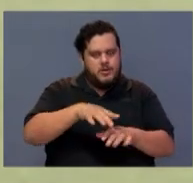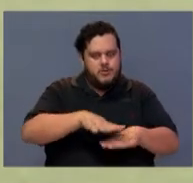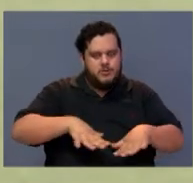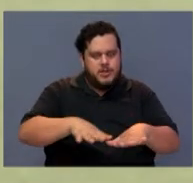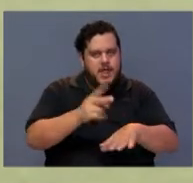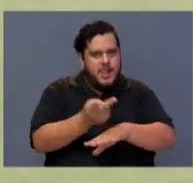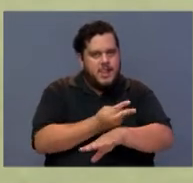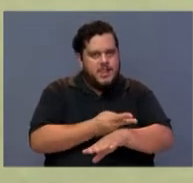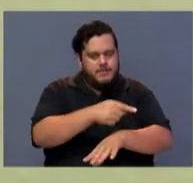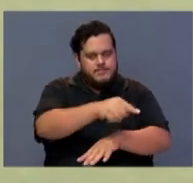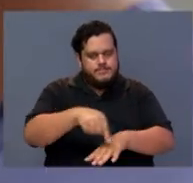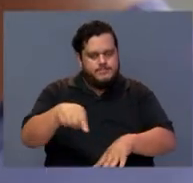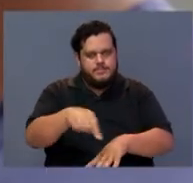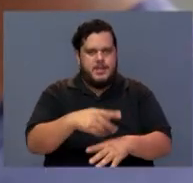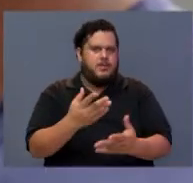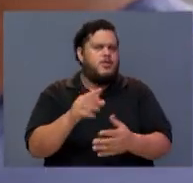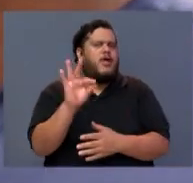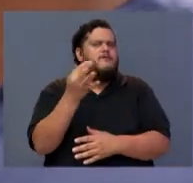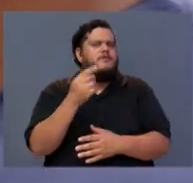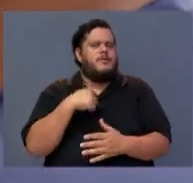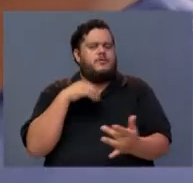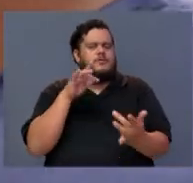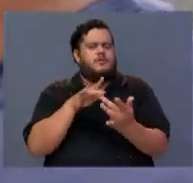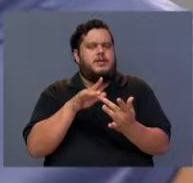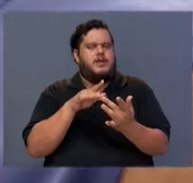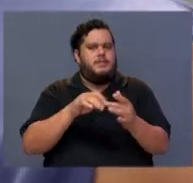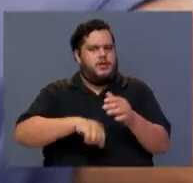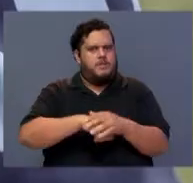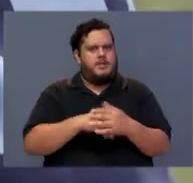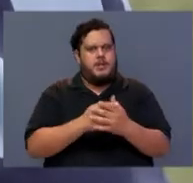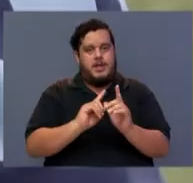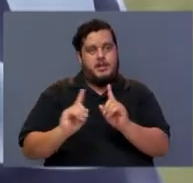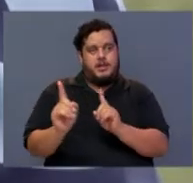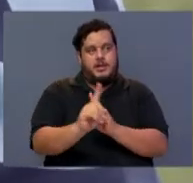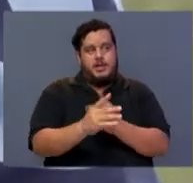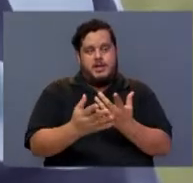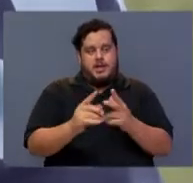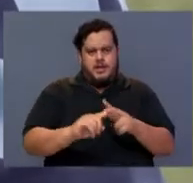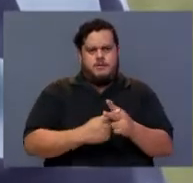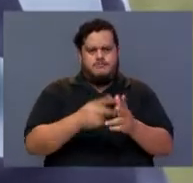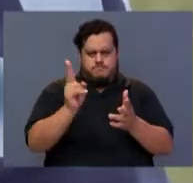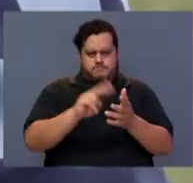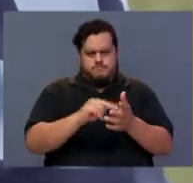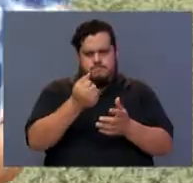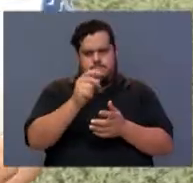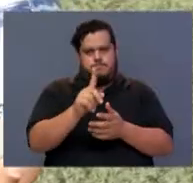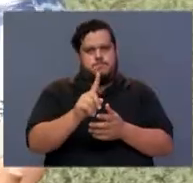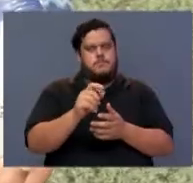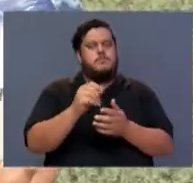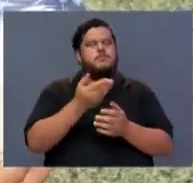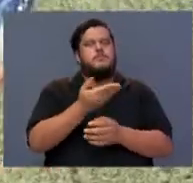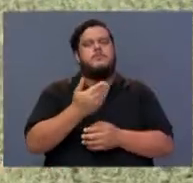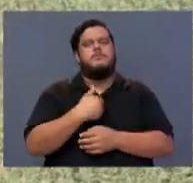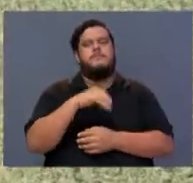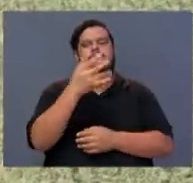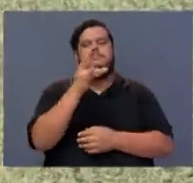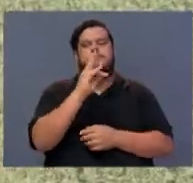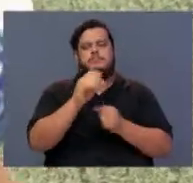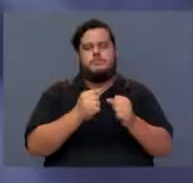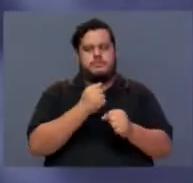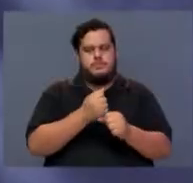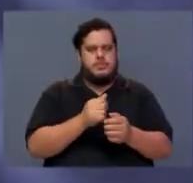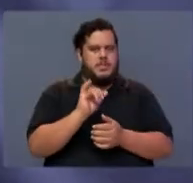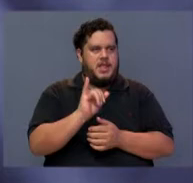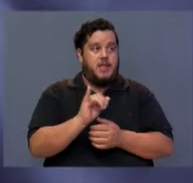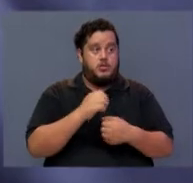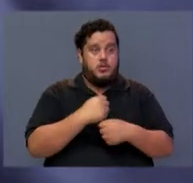como de conectarme en el partido. En el caso del delantero de Sporting, el ritual inició en el 2011 cuando tenía 17 años.